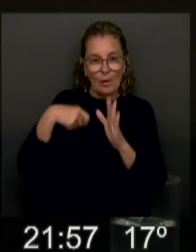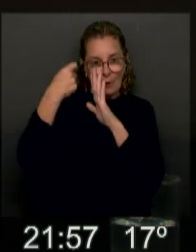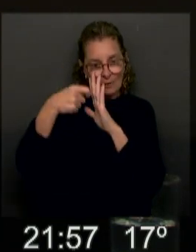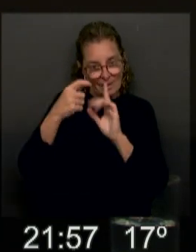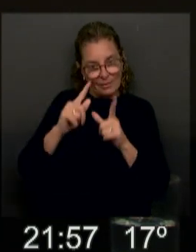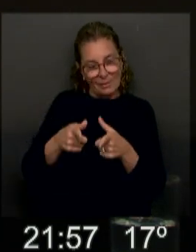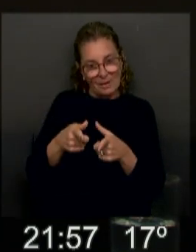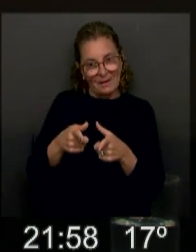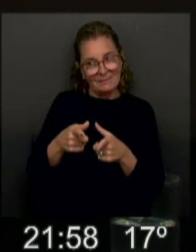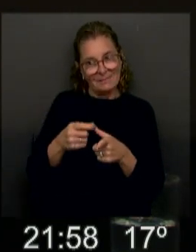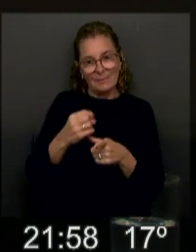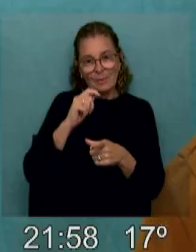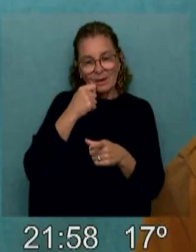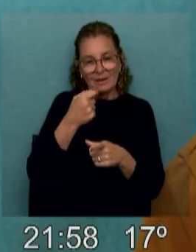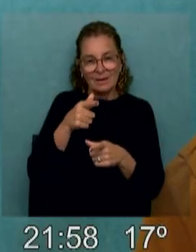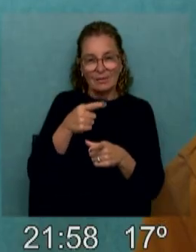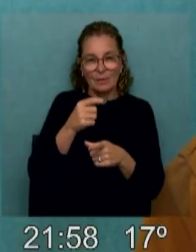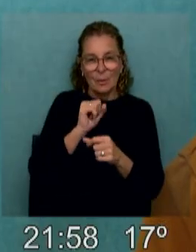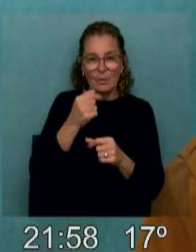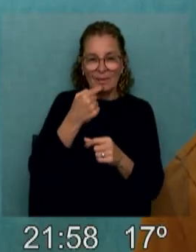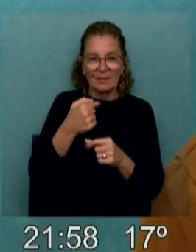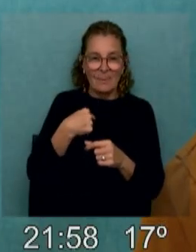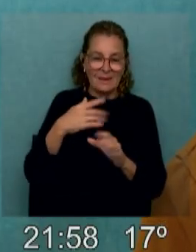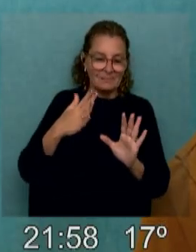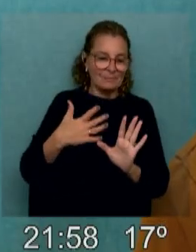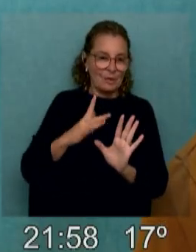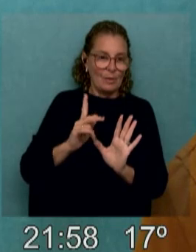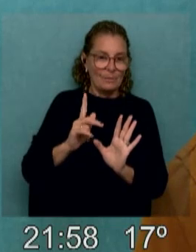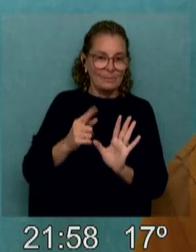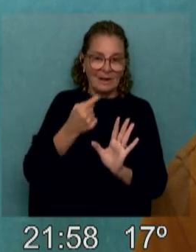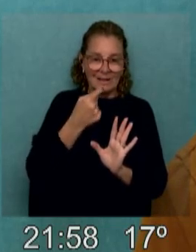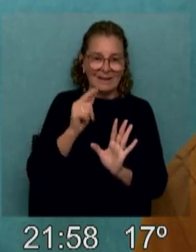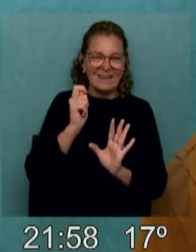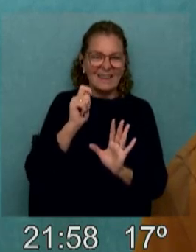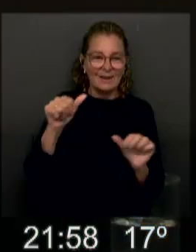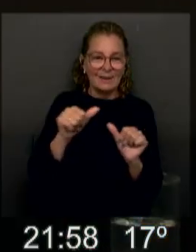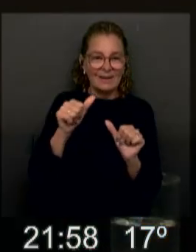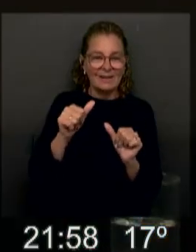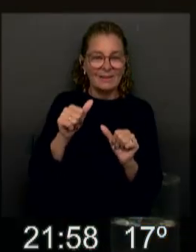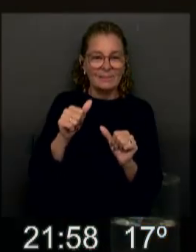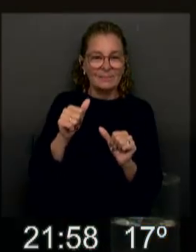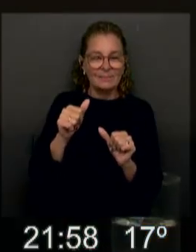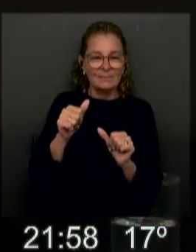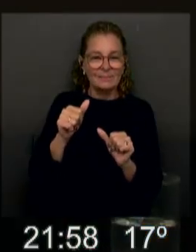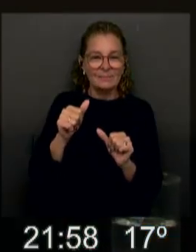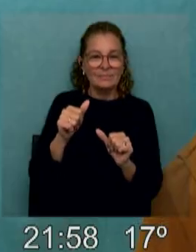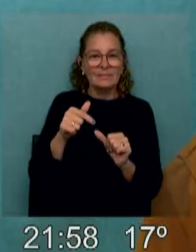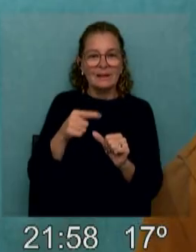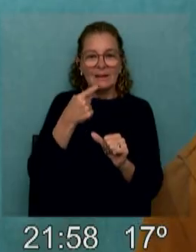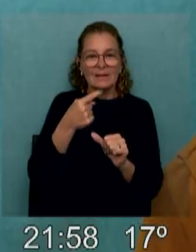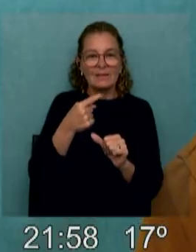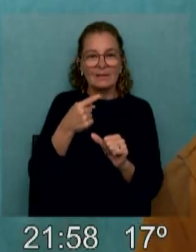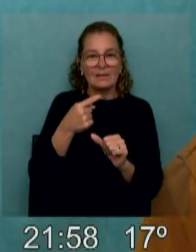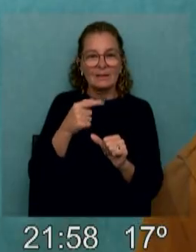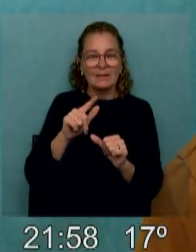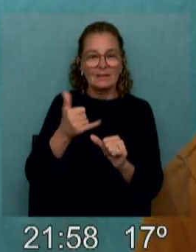¿eh? Bueno, eso no me lo puedo ni designar a mí. Voy a mencionar quién lo hizo. Boquichelo. Y